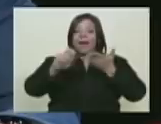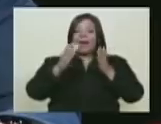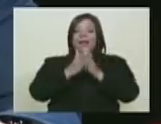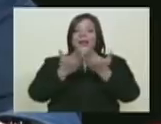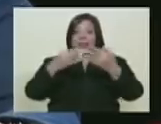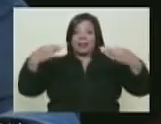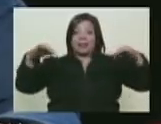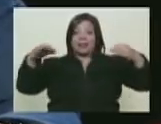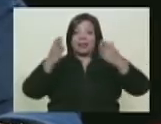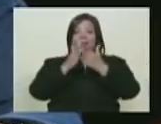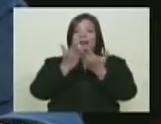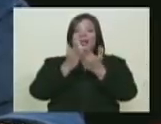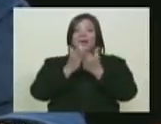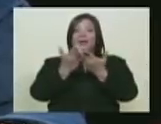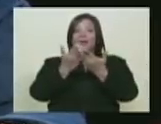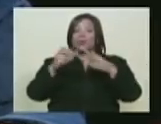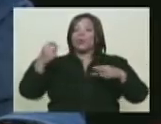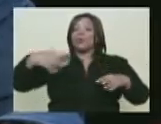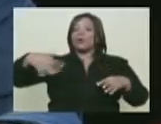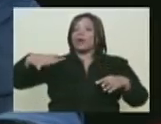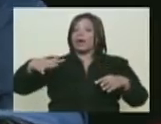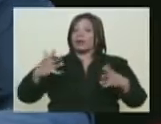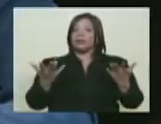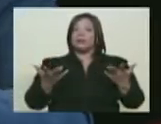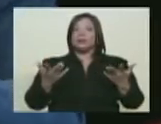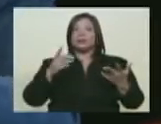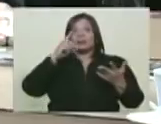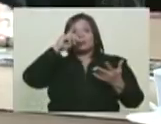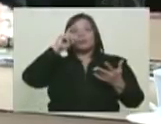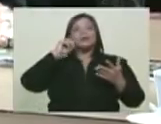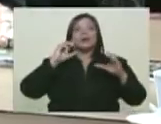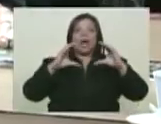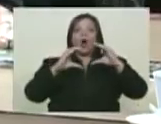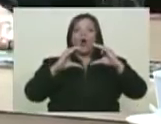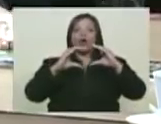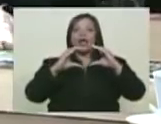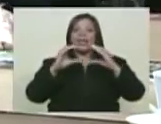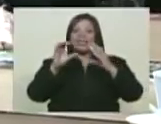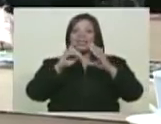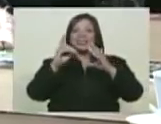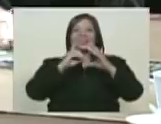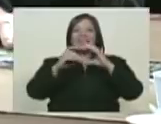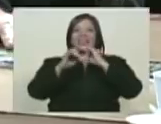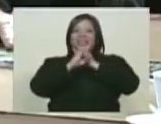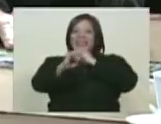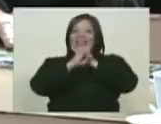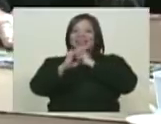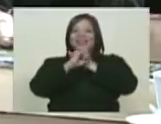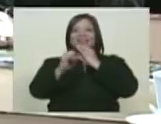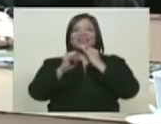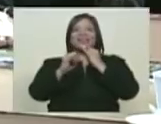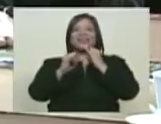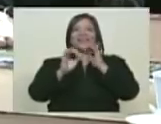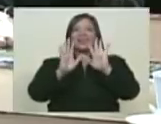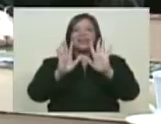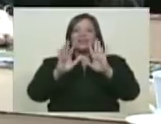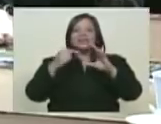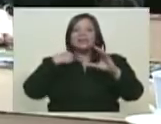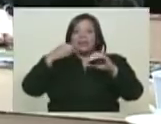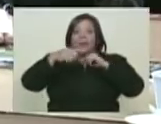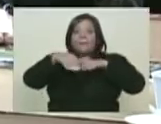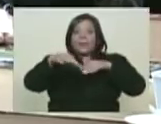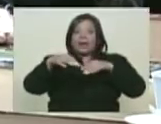papel, se ha vuelto muy costoso, ¿no? Ah, pero y entonces ahora tenemos los libros digitales, gratis. ¿No? Brigada para leer en